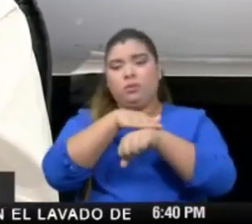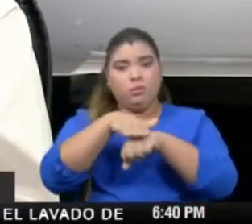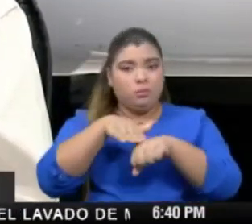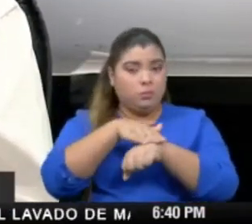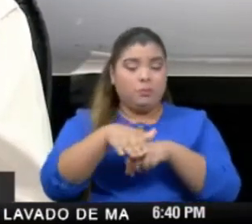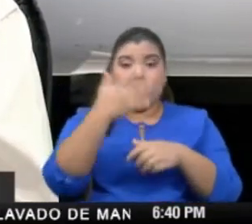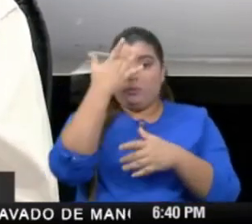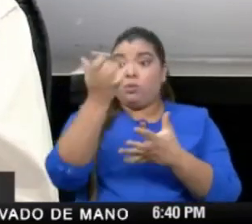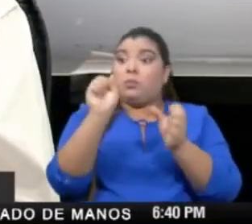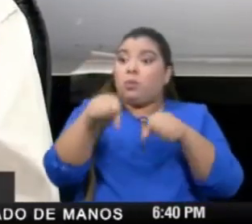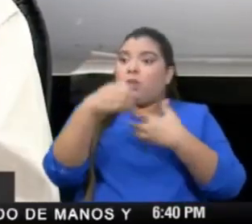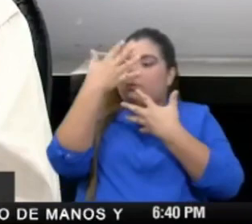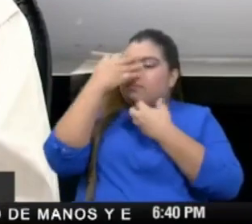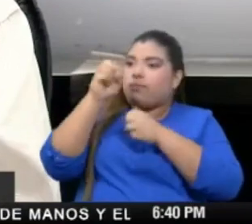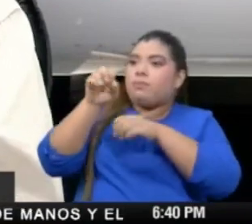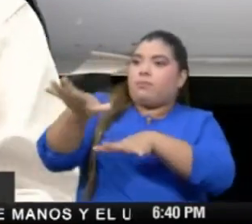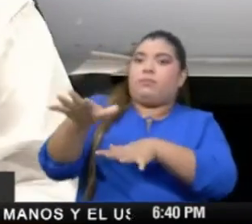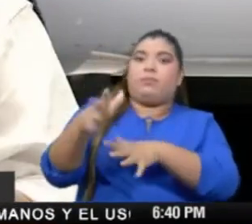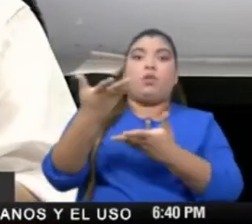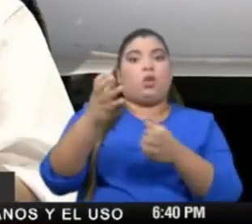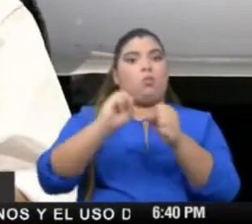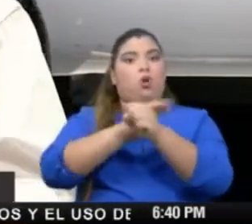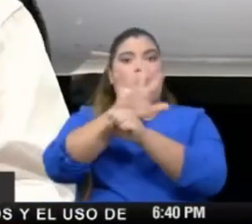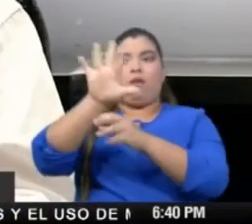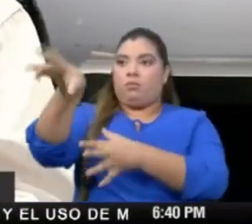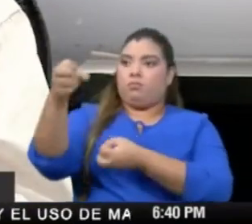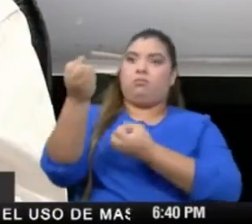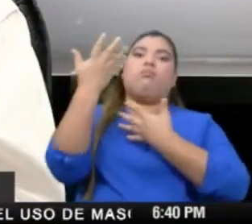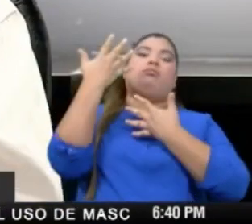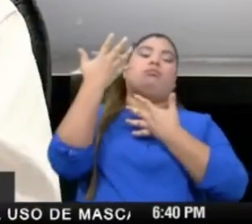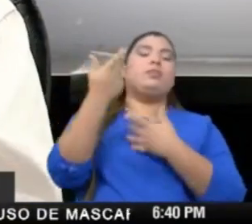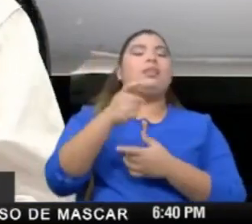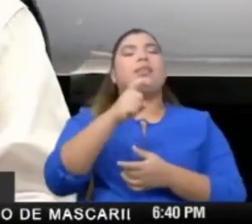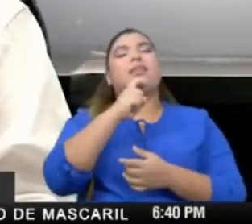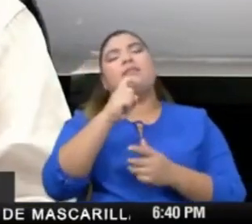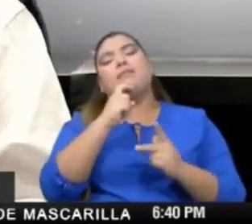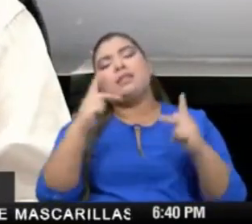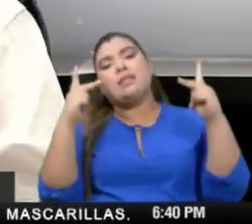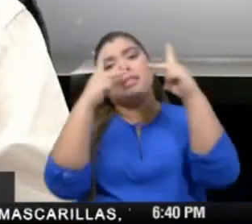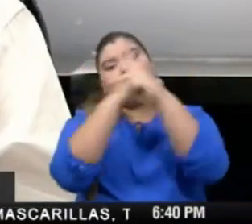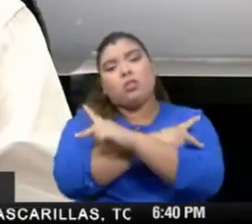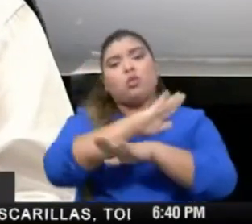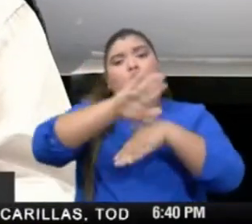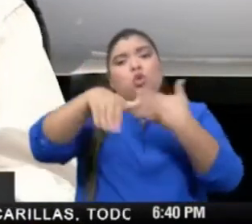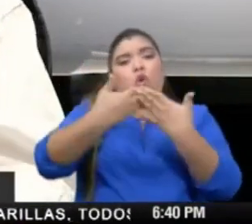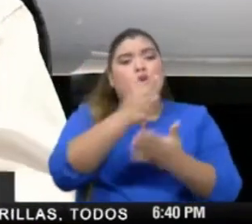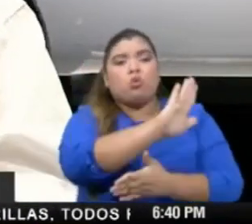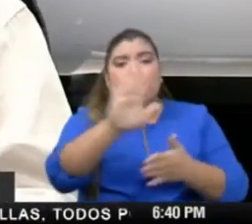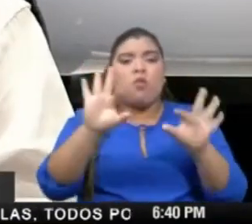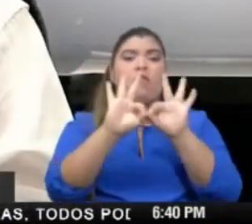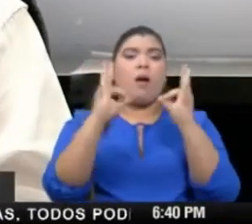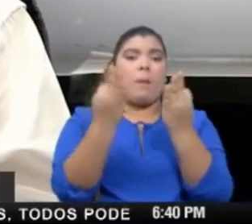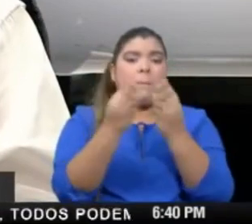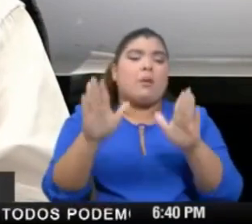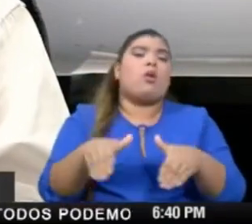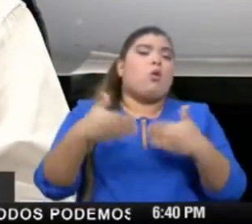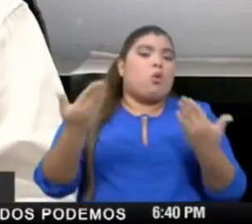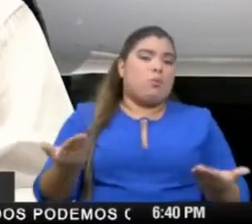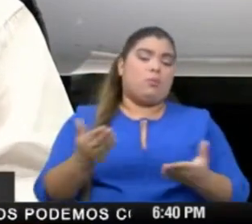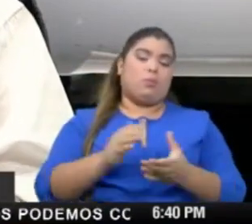pueden transmitir el COVID a ustedes, con la afectación que eso va a ser para toda su familia. Esta